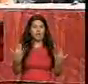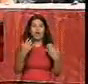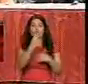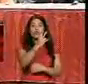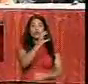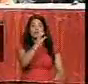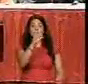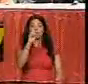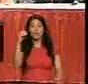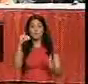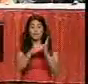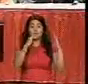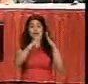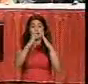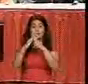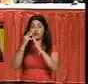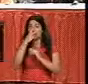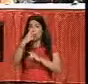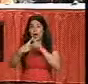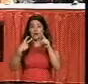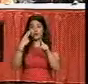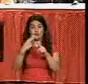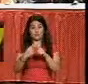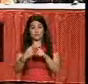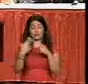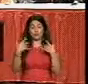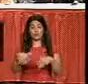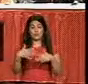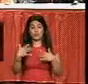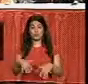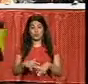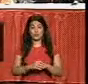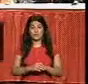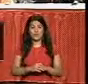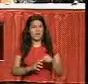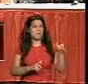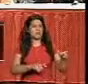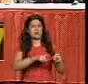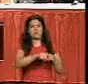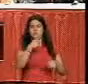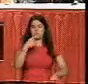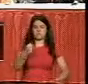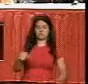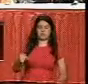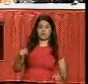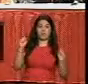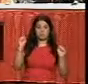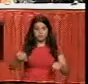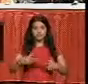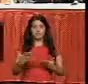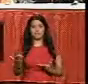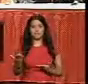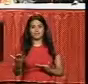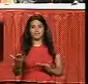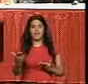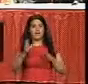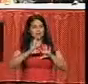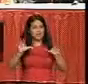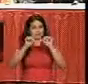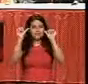agoreros decían que no se podía ya la maquinaria se creó ya se creó todo el sistema